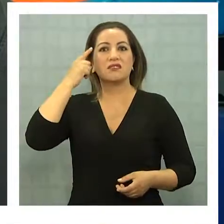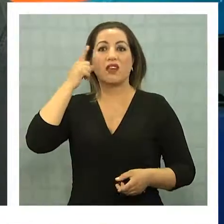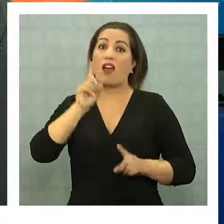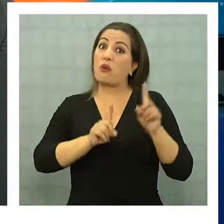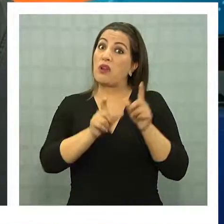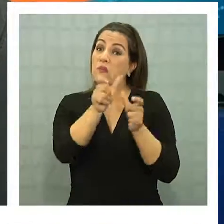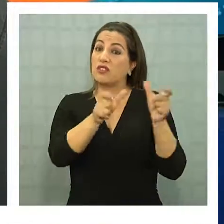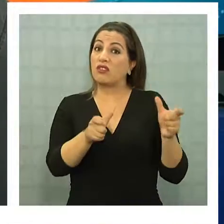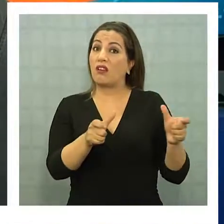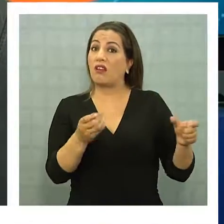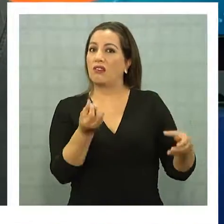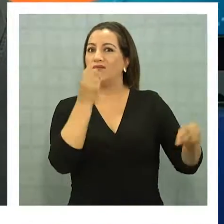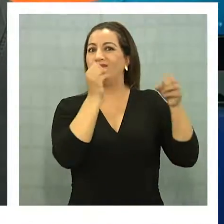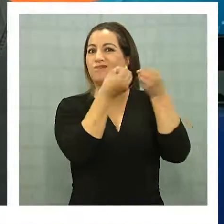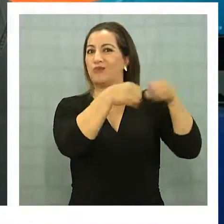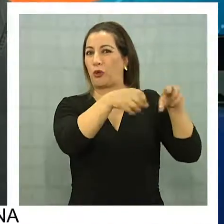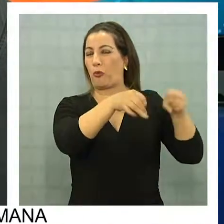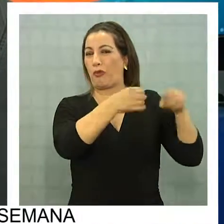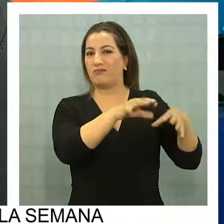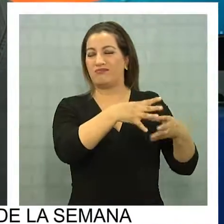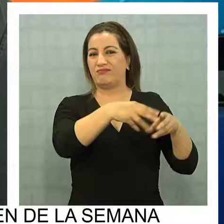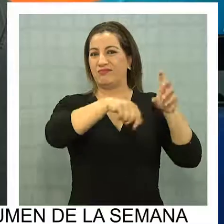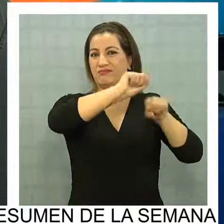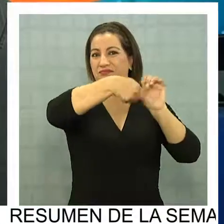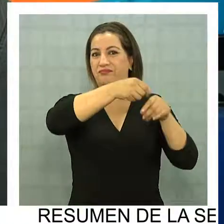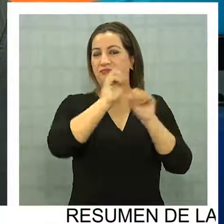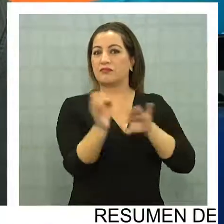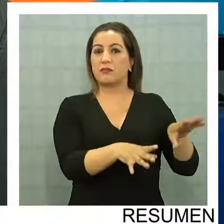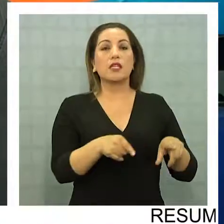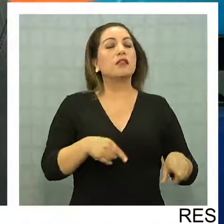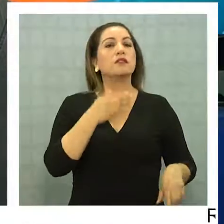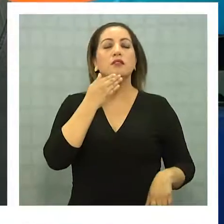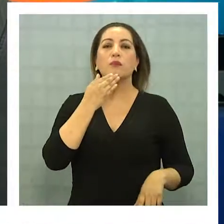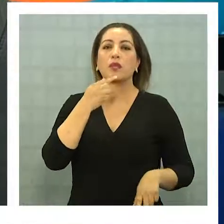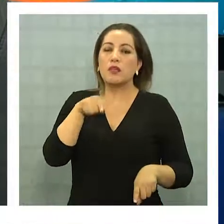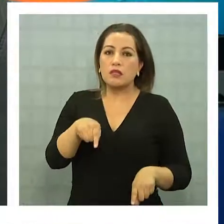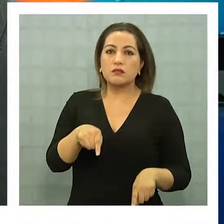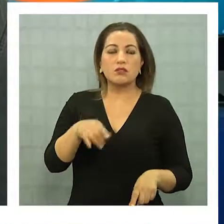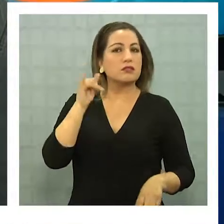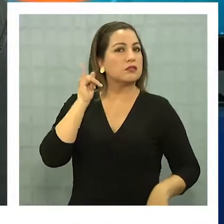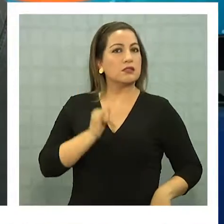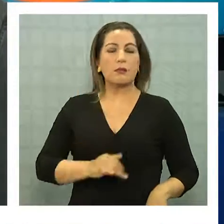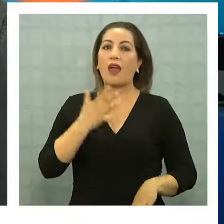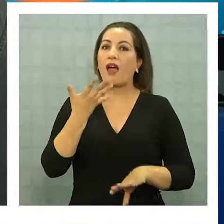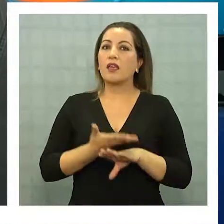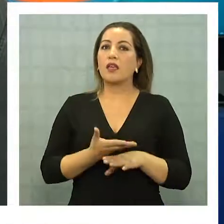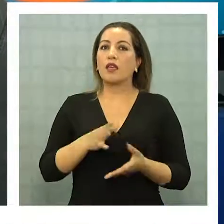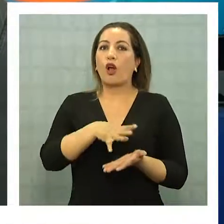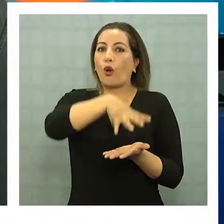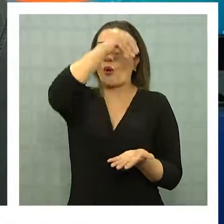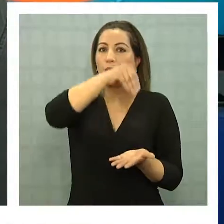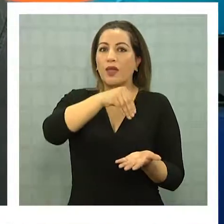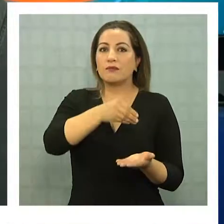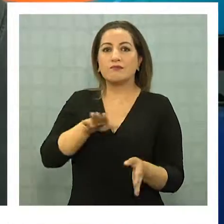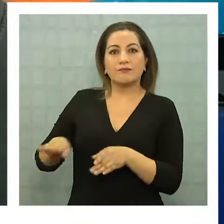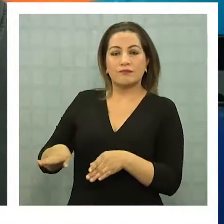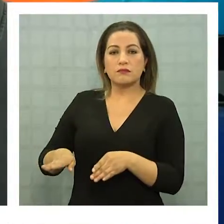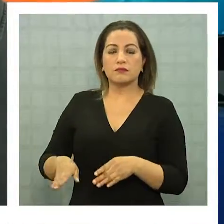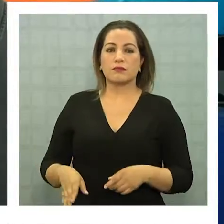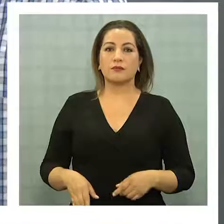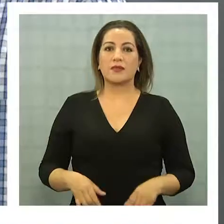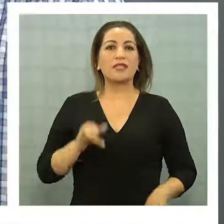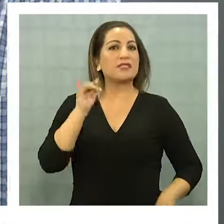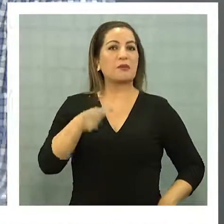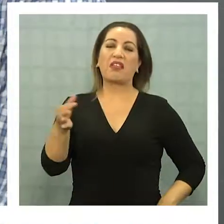pero la experiencia comparada con otros países donde ha habido dictaduras de este tipo es que siempre quedan copias de esos archivos. Sí. Siempre